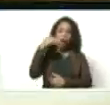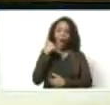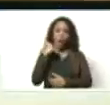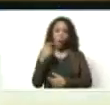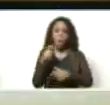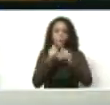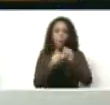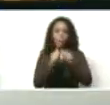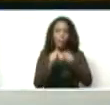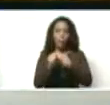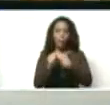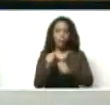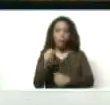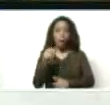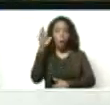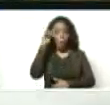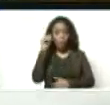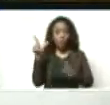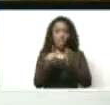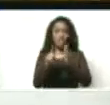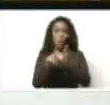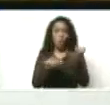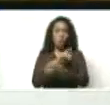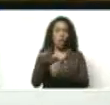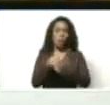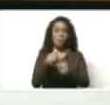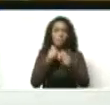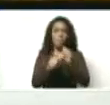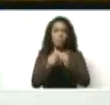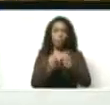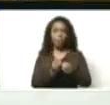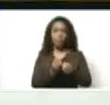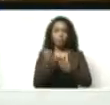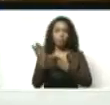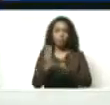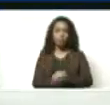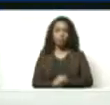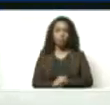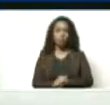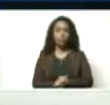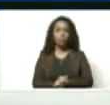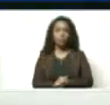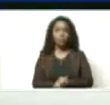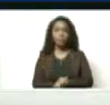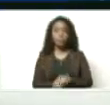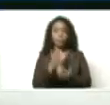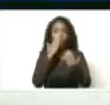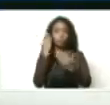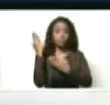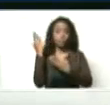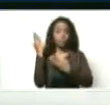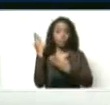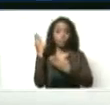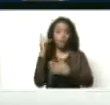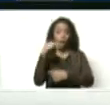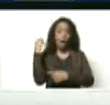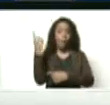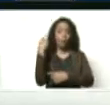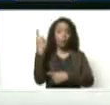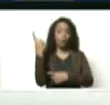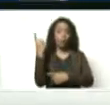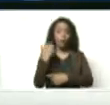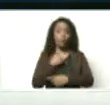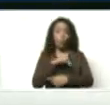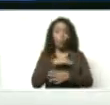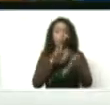los baños del liceo son un desastre papá papá el ambulatorio de